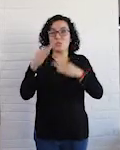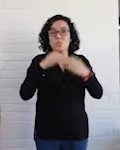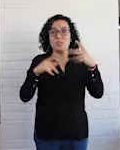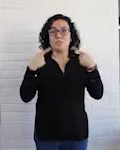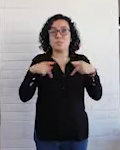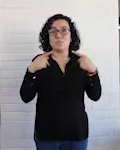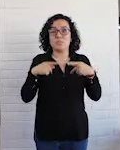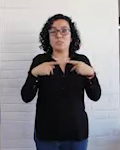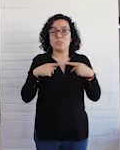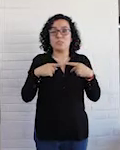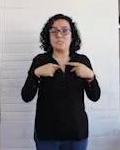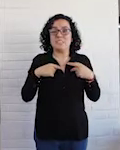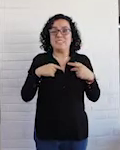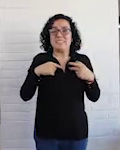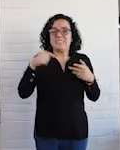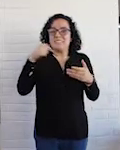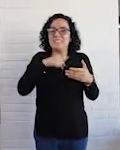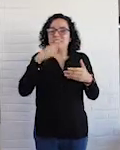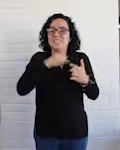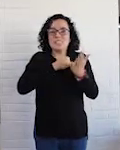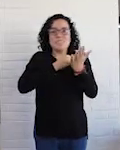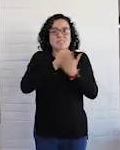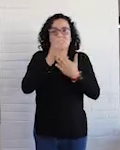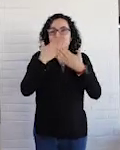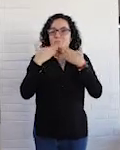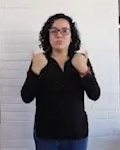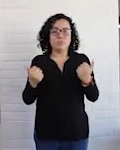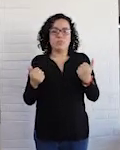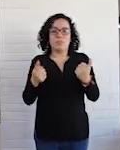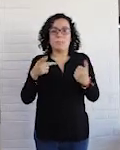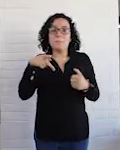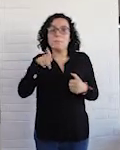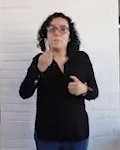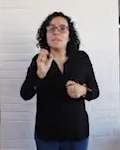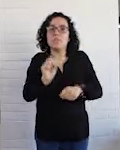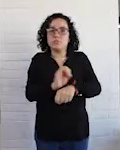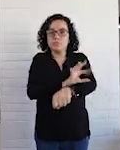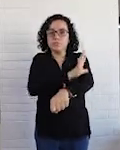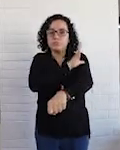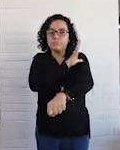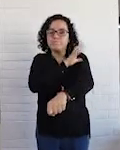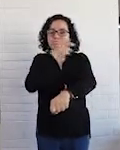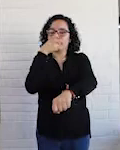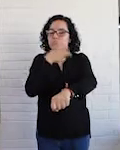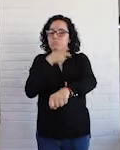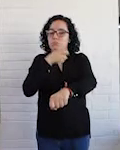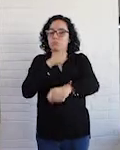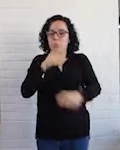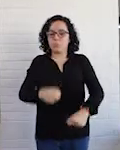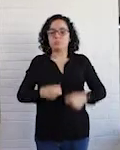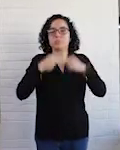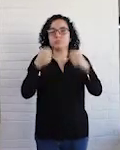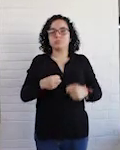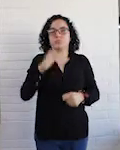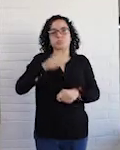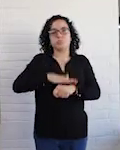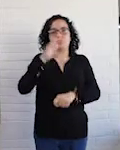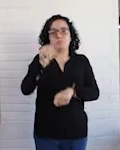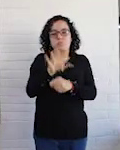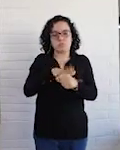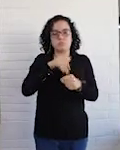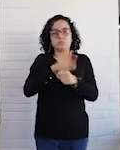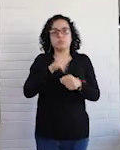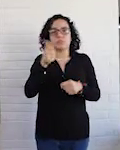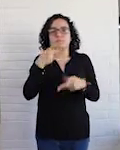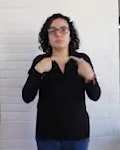sabemos que aquí no está la decisión, pero sí sabemos que la emoción es mucho más poderosa para convencer a otro.